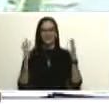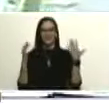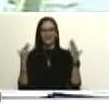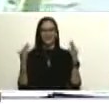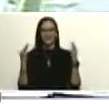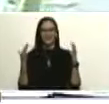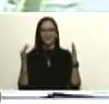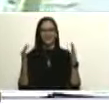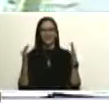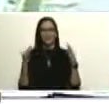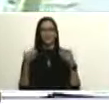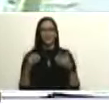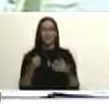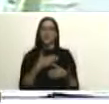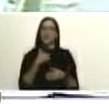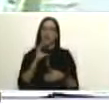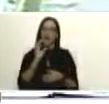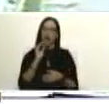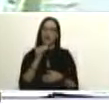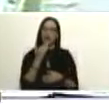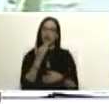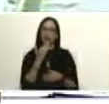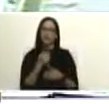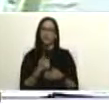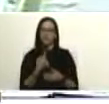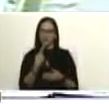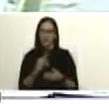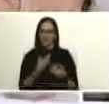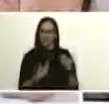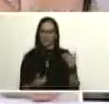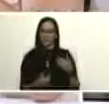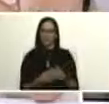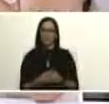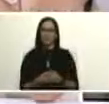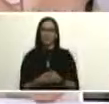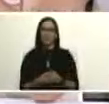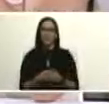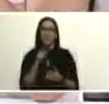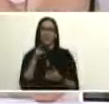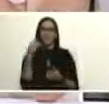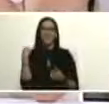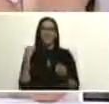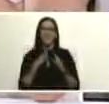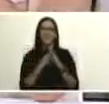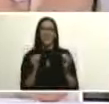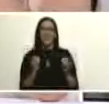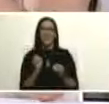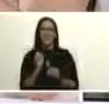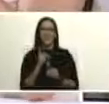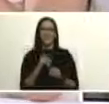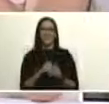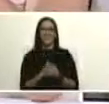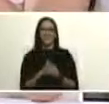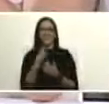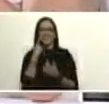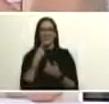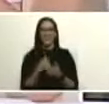Mira, Nicole, quiero hablar algo. Dígame. Ya que tú te enteras de todo. Ok, vamos a ver.